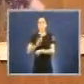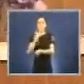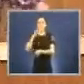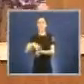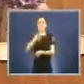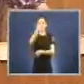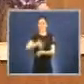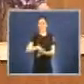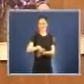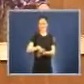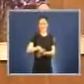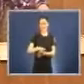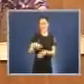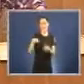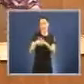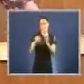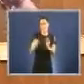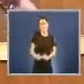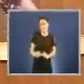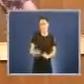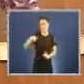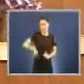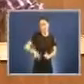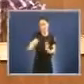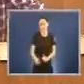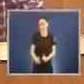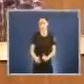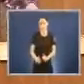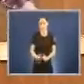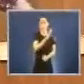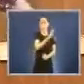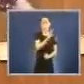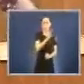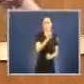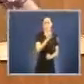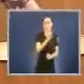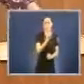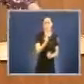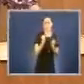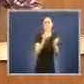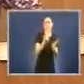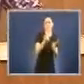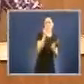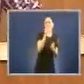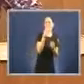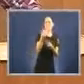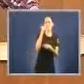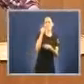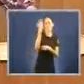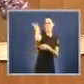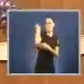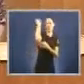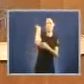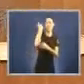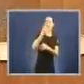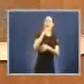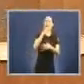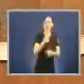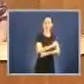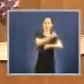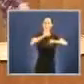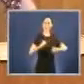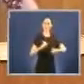que menos teñen. O Partido Popular consolidou o xa iniciado hai moitos anos